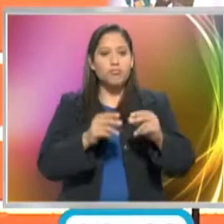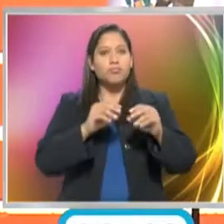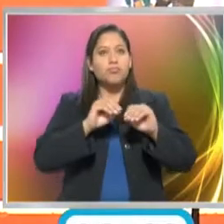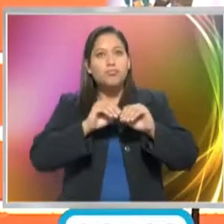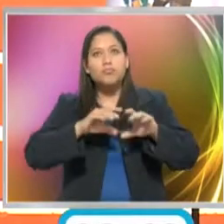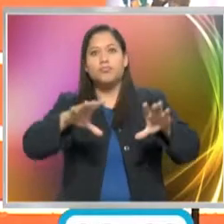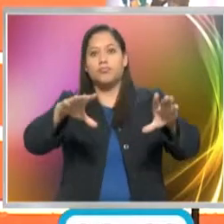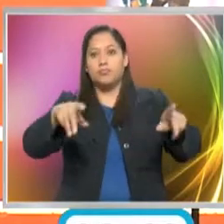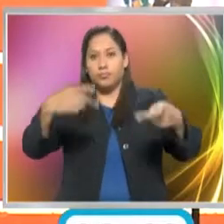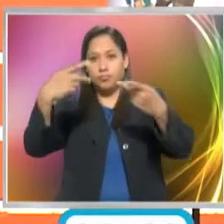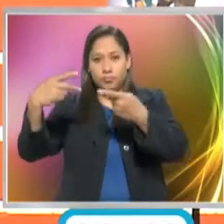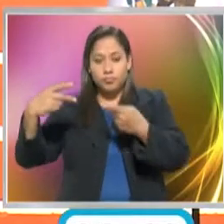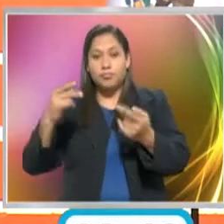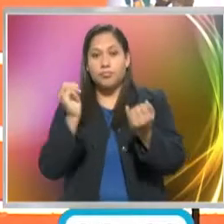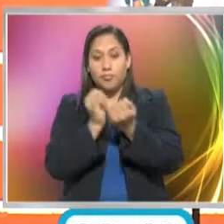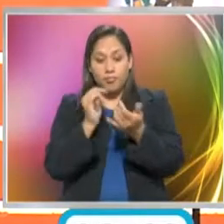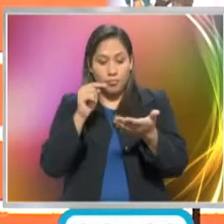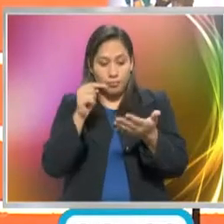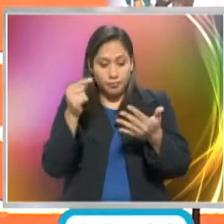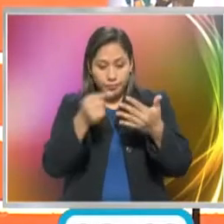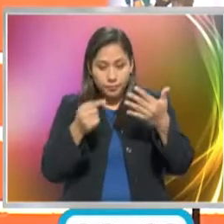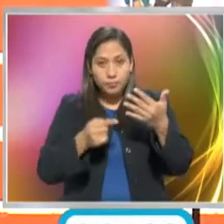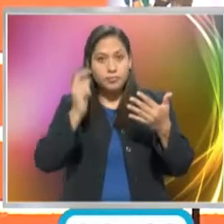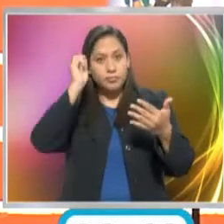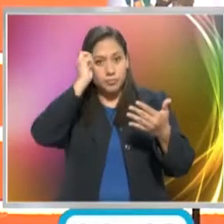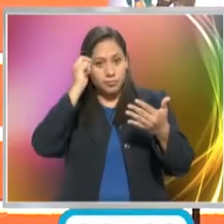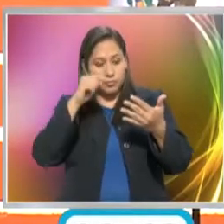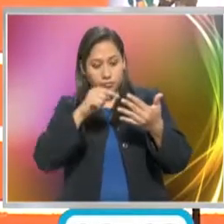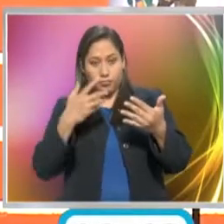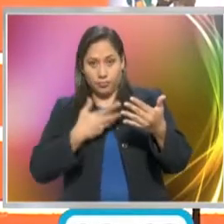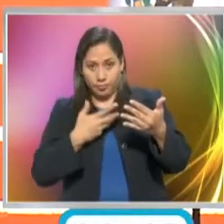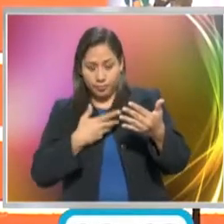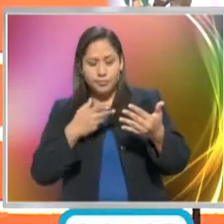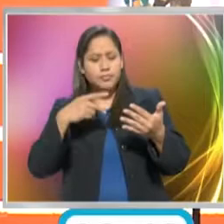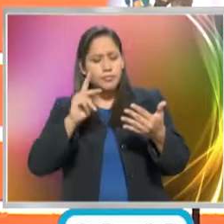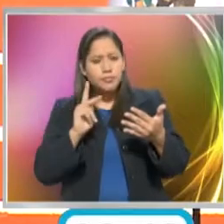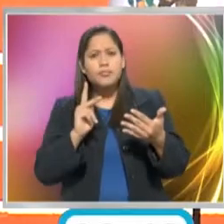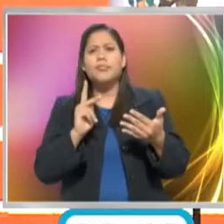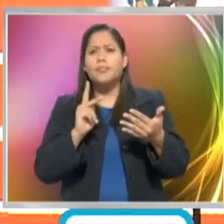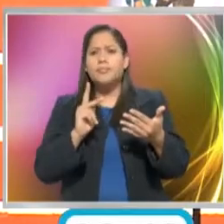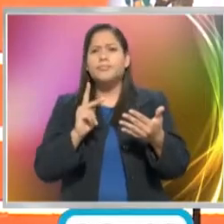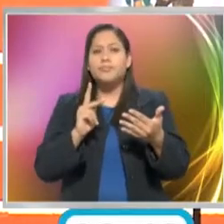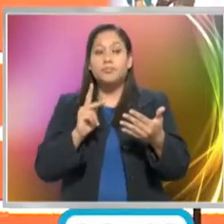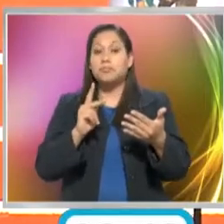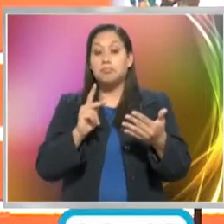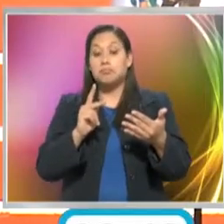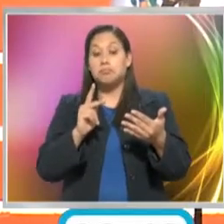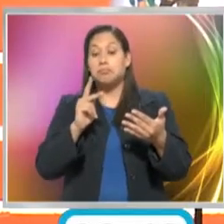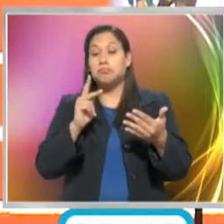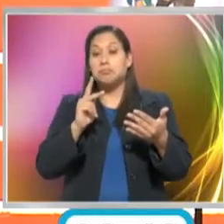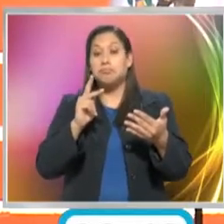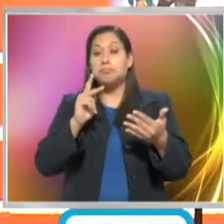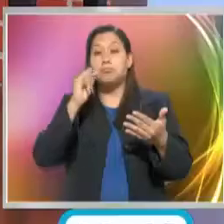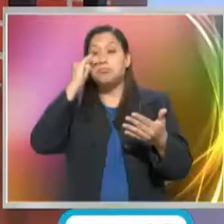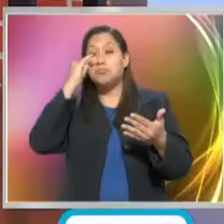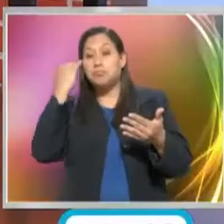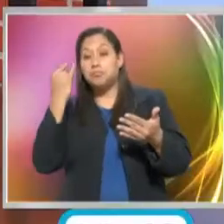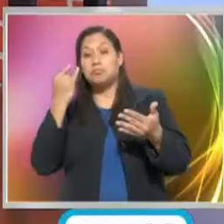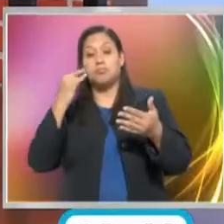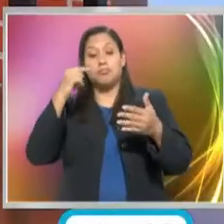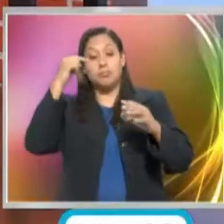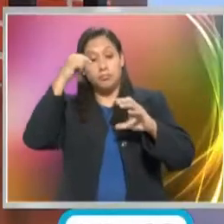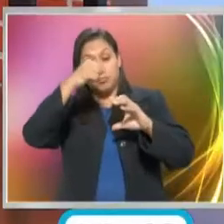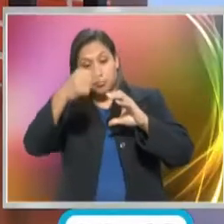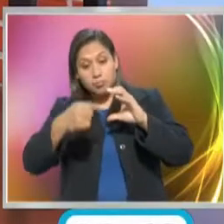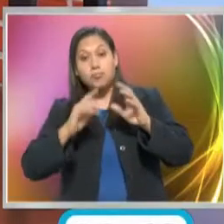y casi seguro que todas las personas lo utilizan, pero ¿cómo hacer entonces de esto un negocio? Mira, este tema